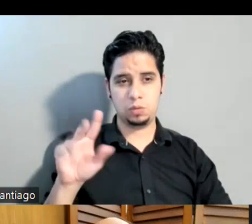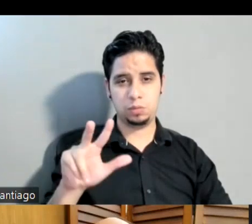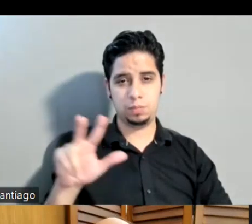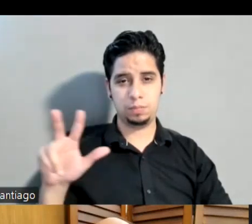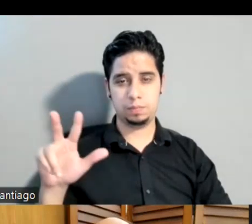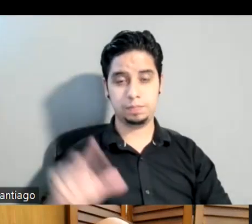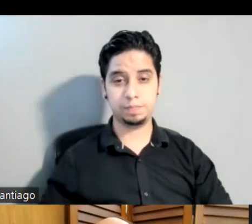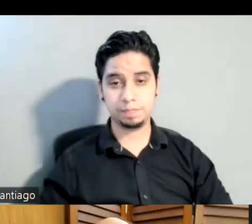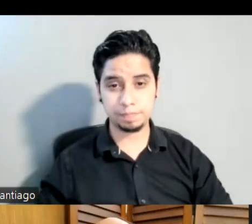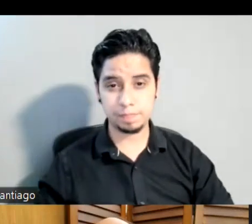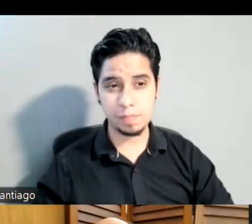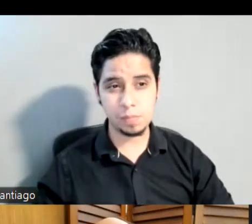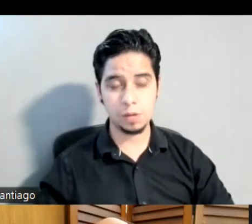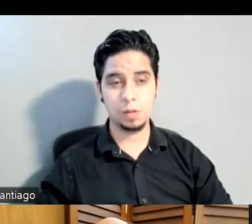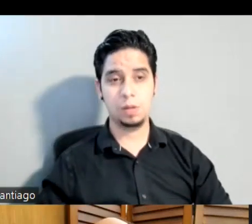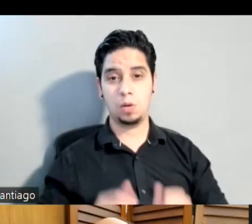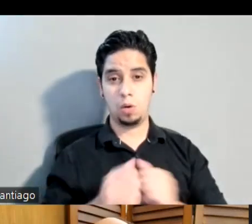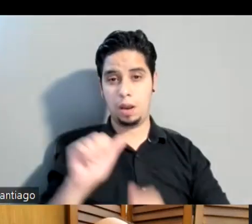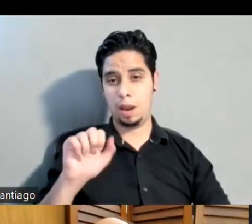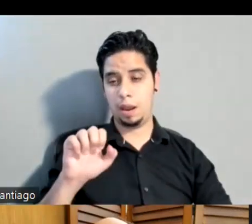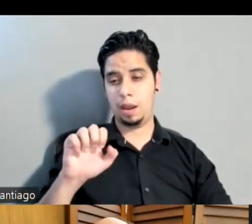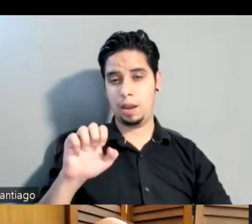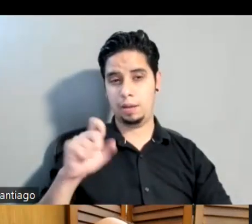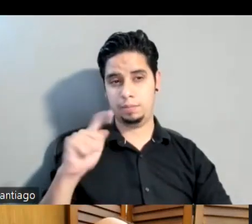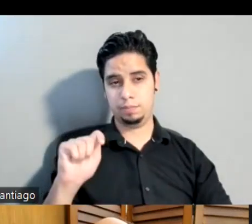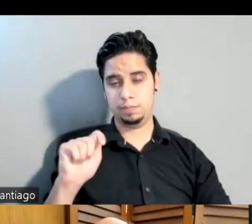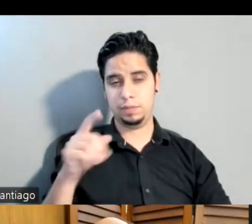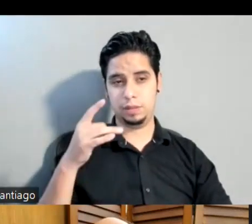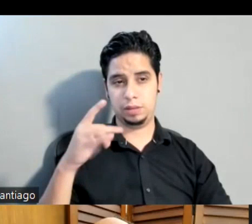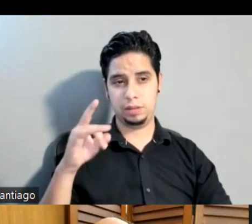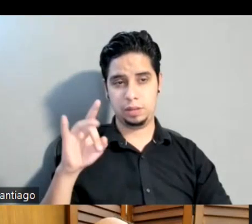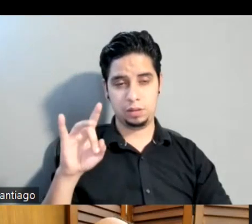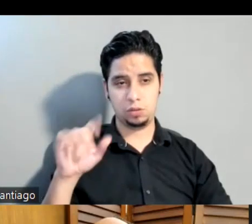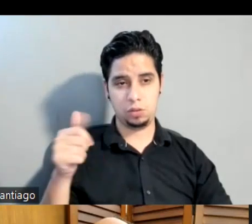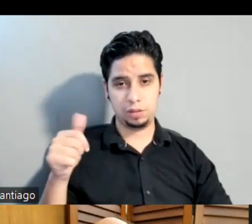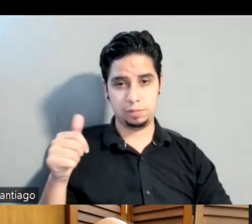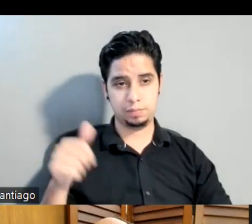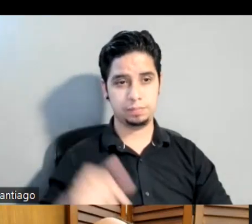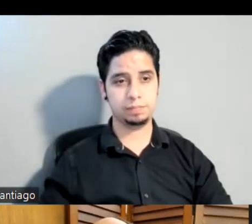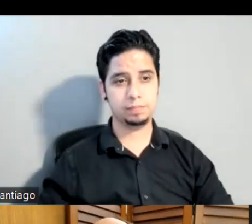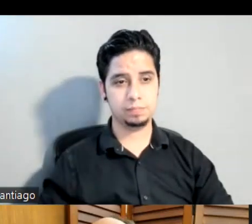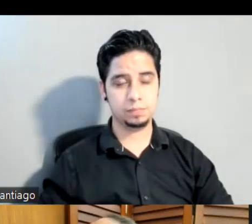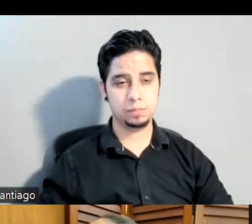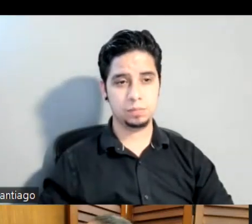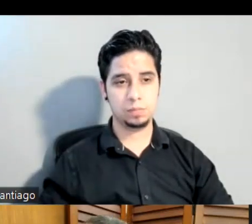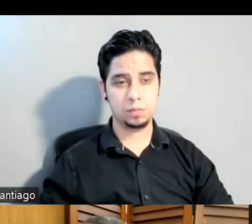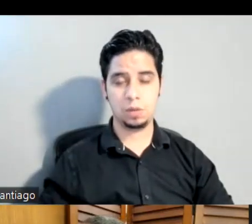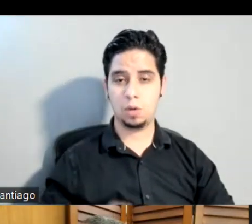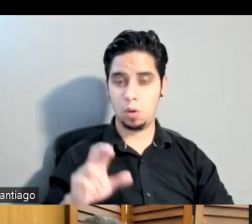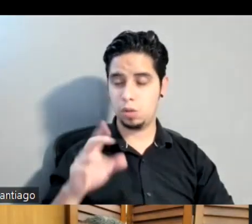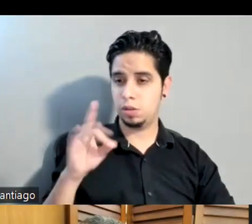787-653-8833, con la extensión 1810 o